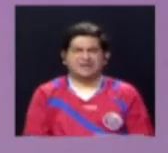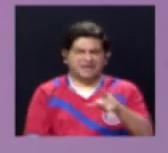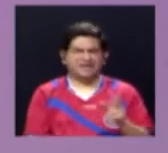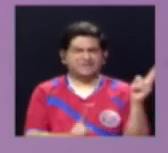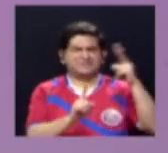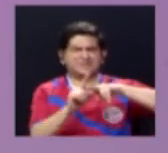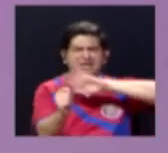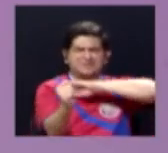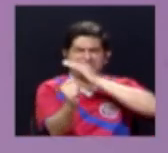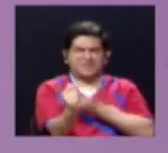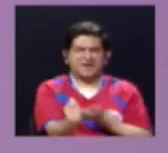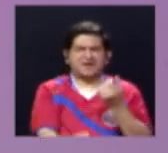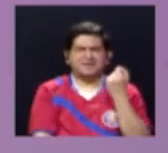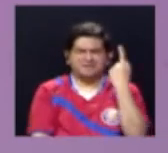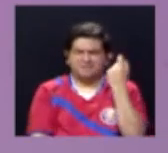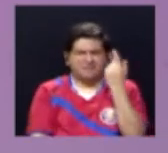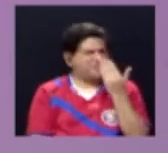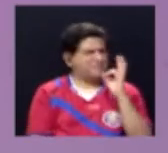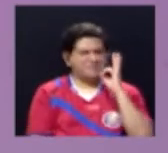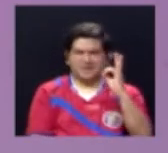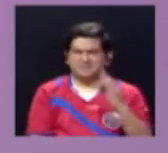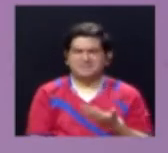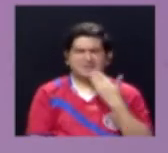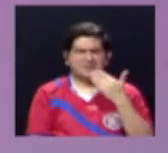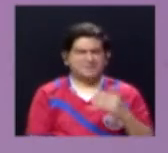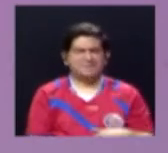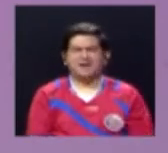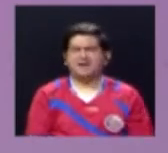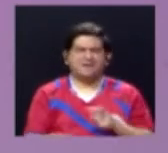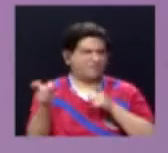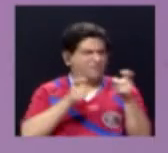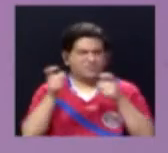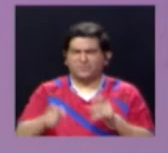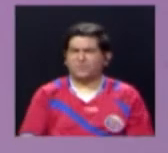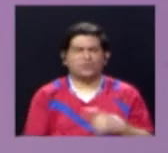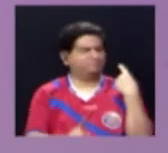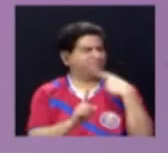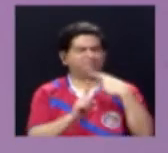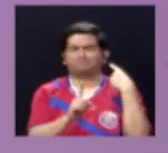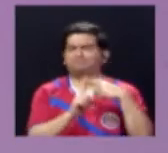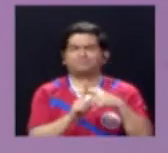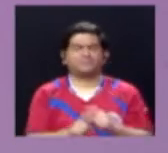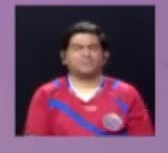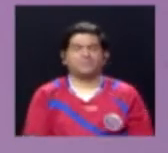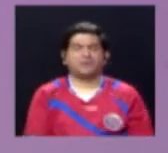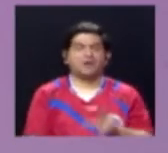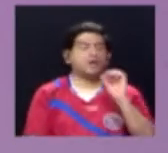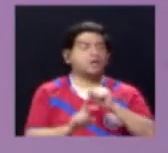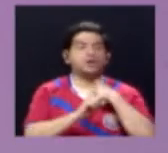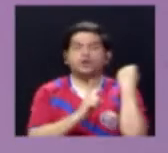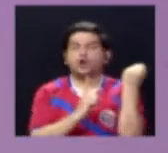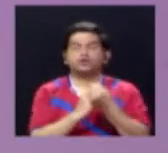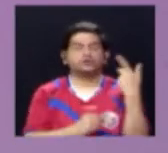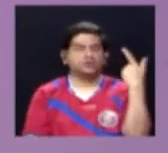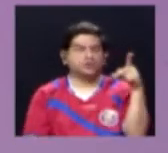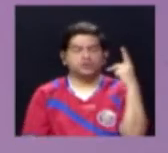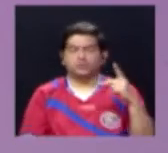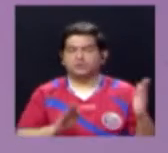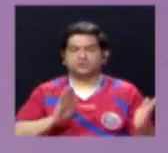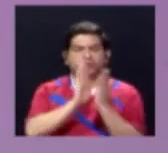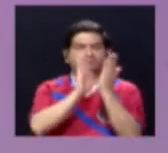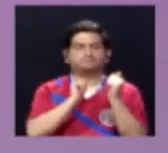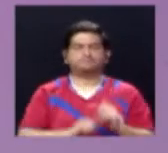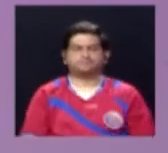poder malentendido desmedido que no es positivo en no colocarse en situaciones de riesgo